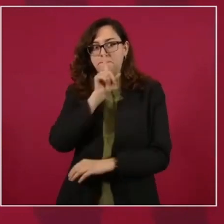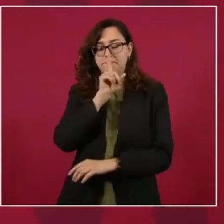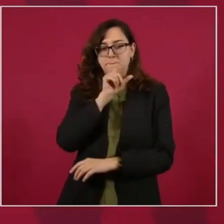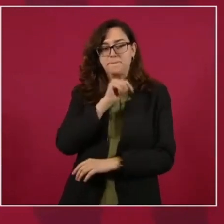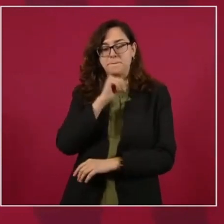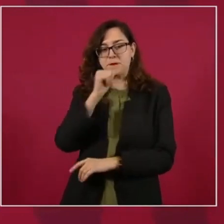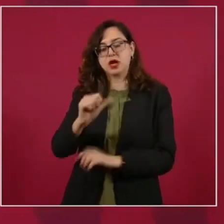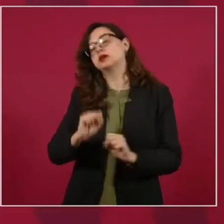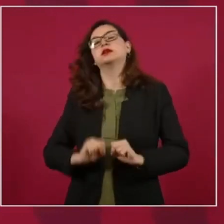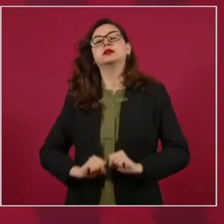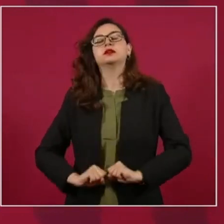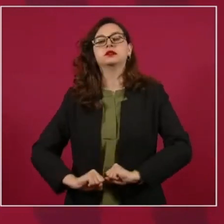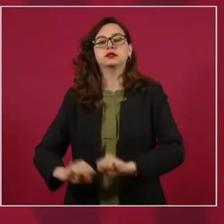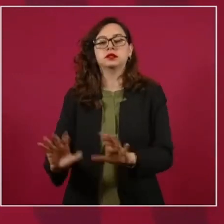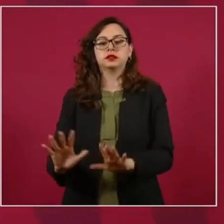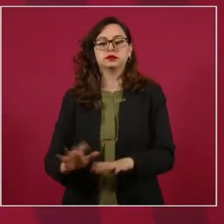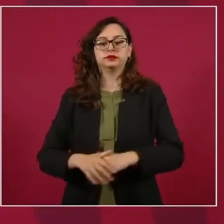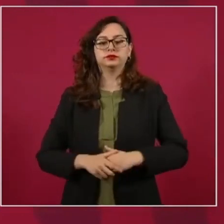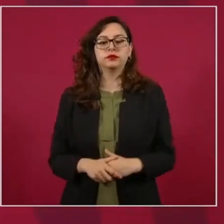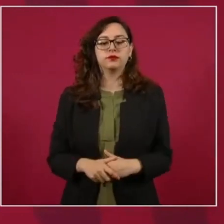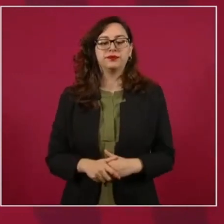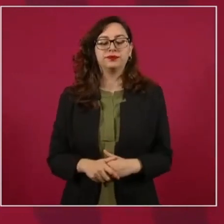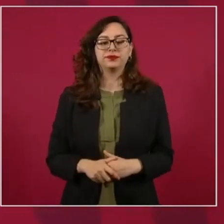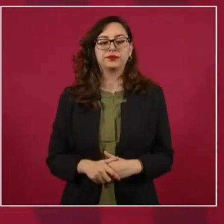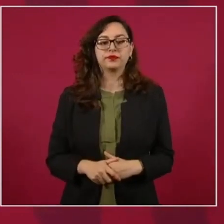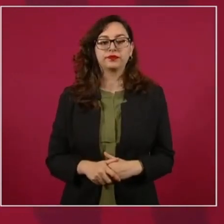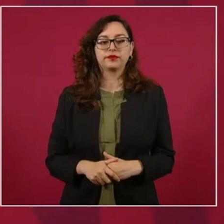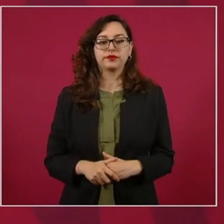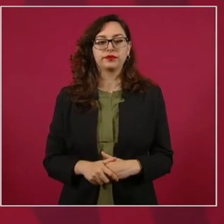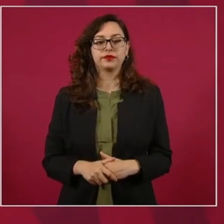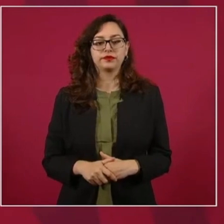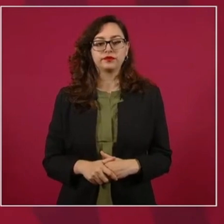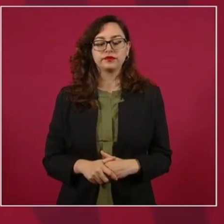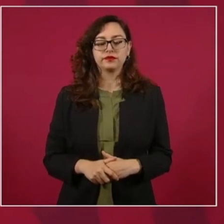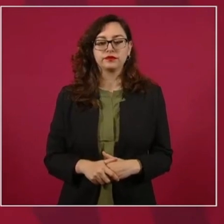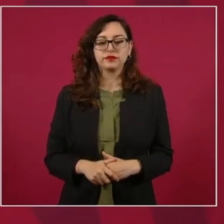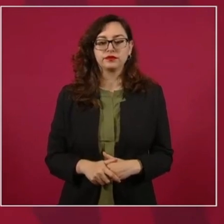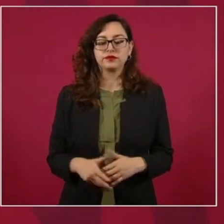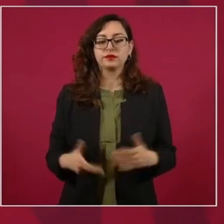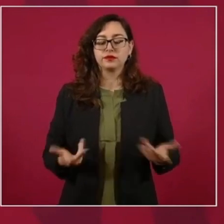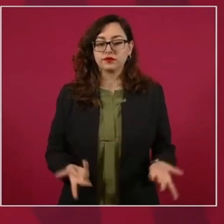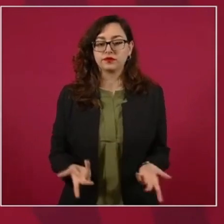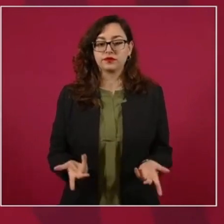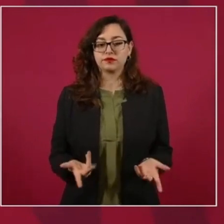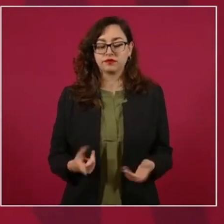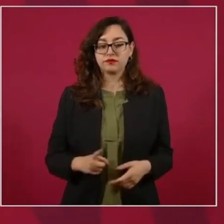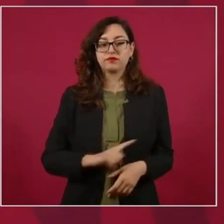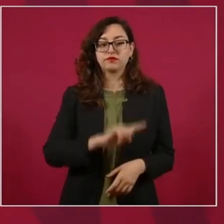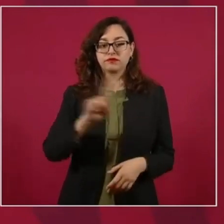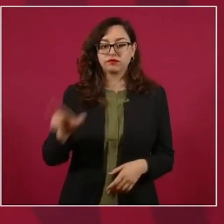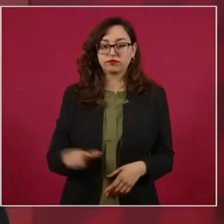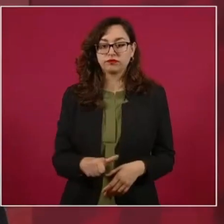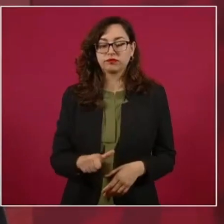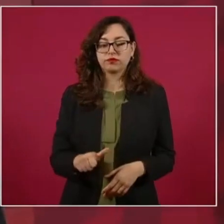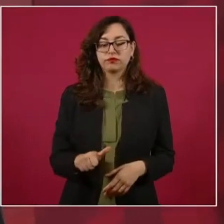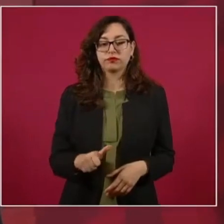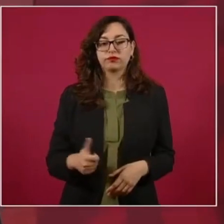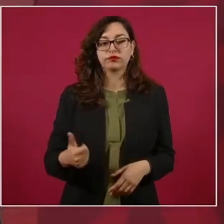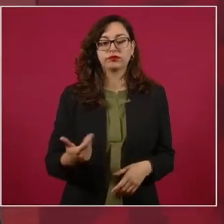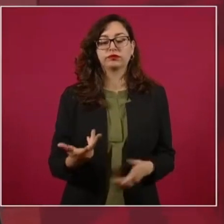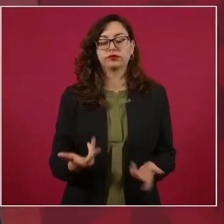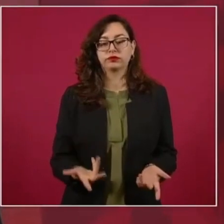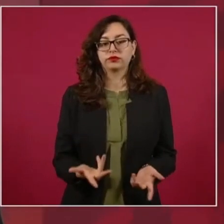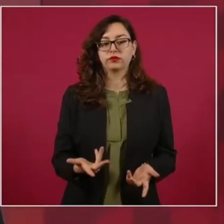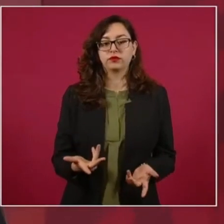Y pues no pudo, después del 17, el presidente